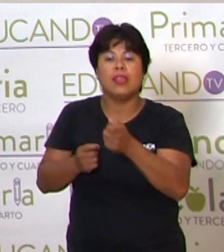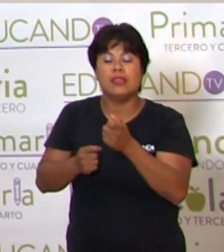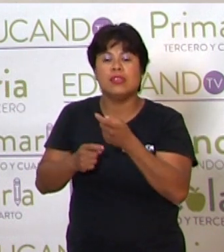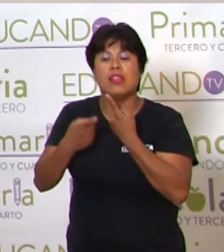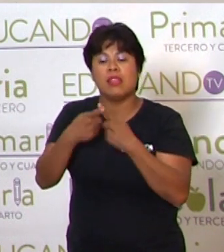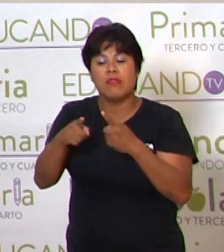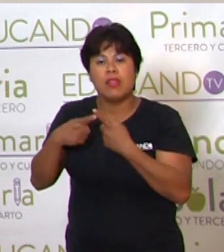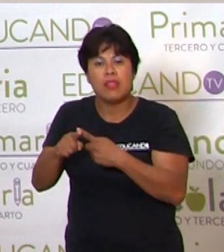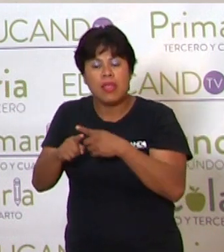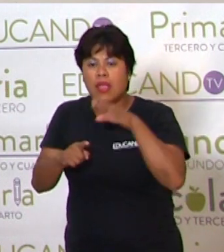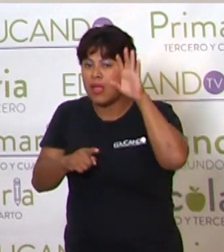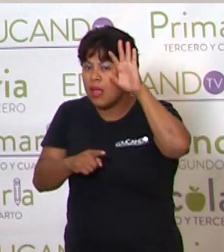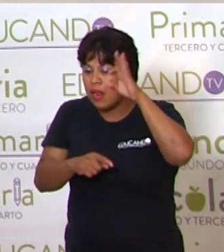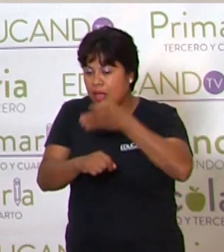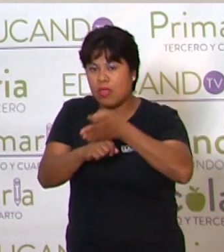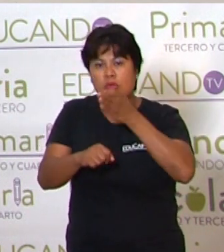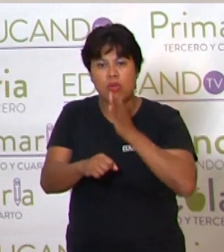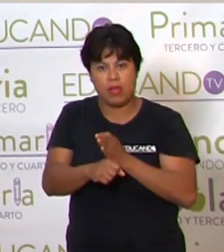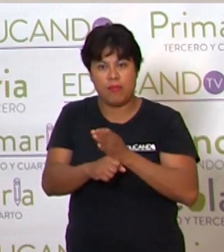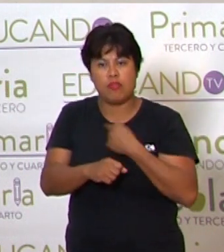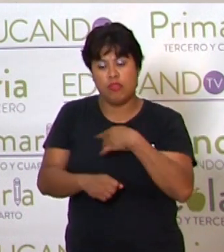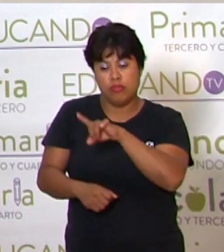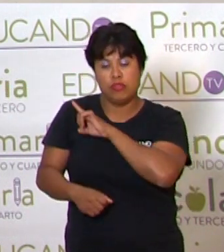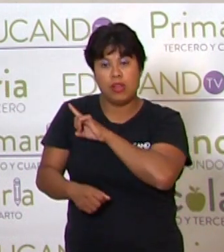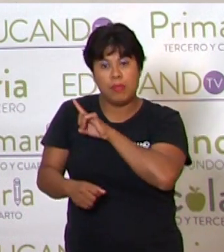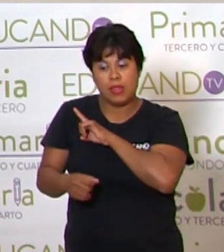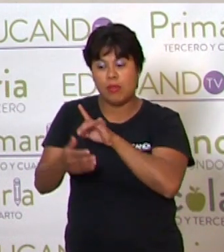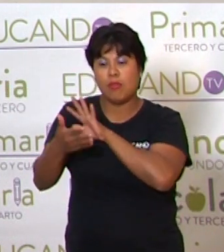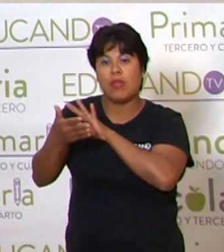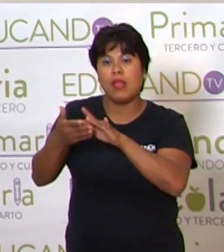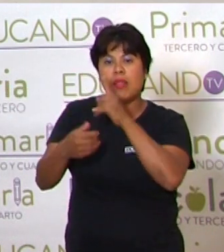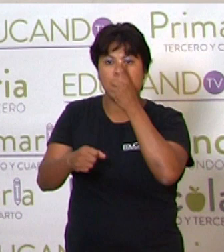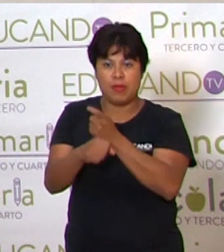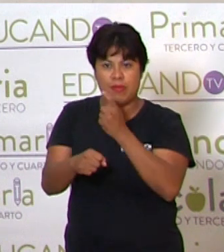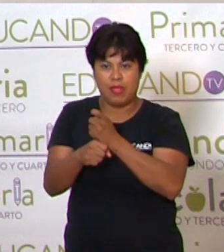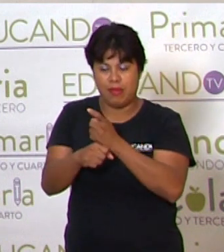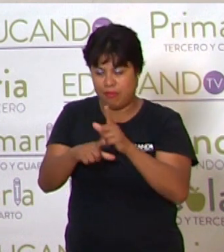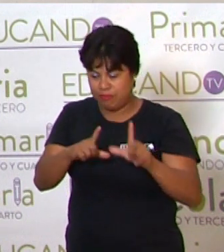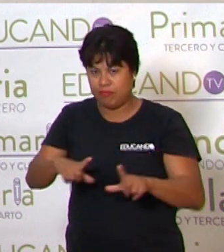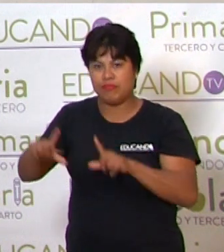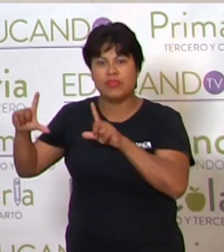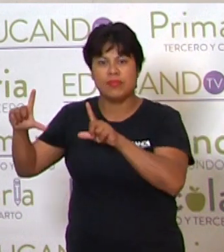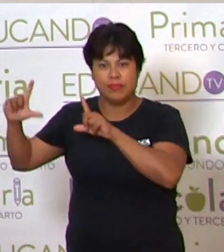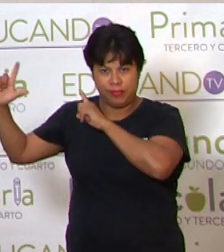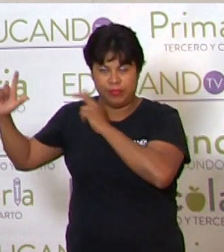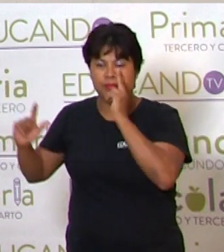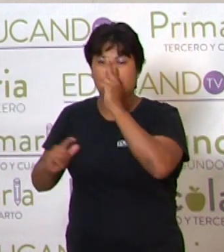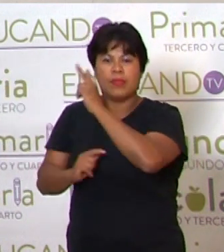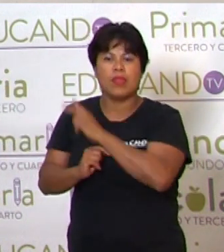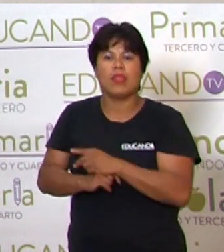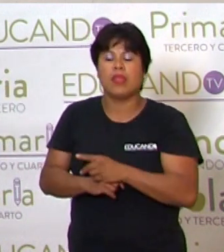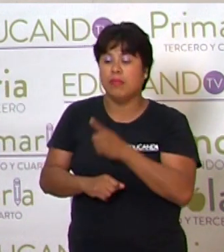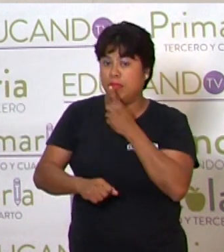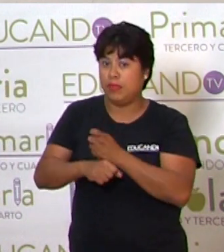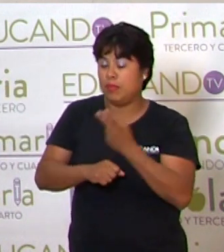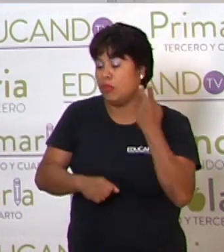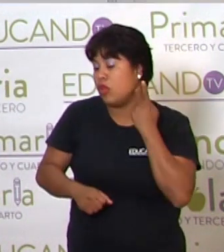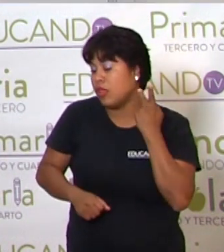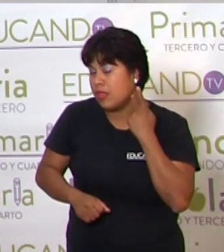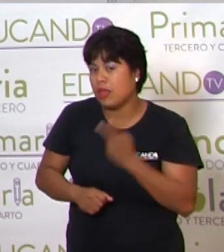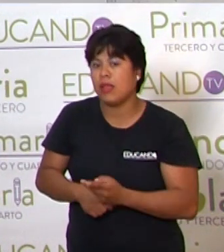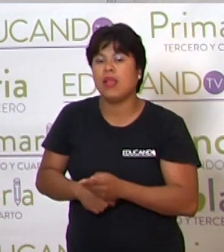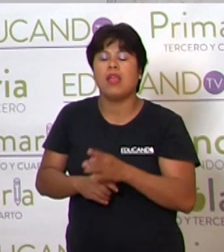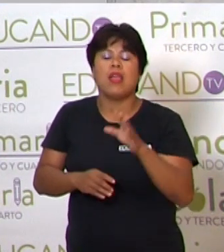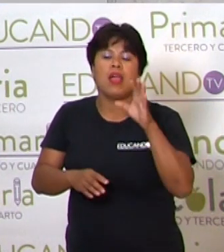de caricatura. Y solo voy a leer los de la primera columna. De un lado tenemos la caricatura política, la